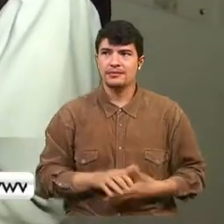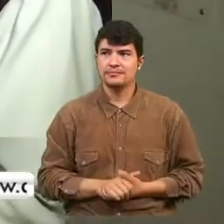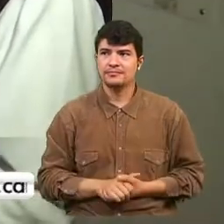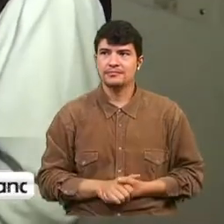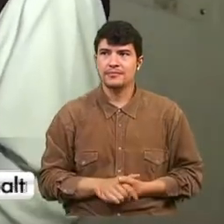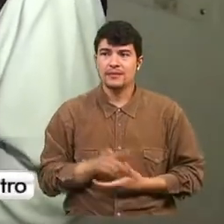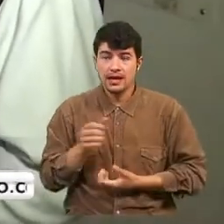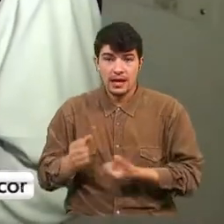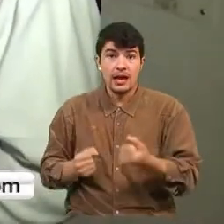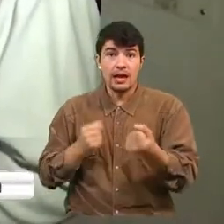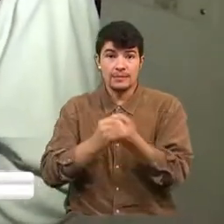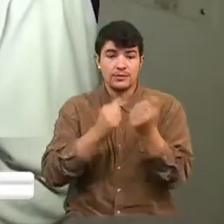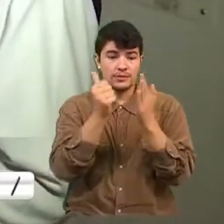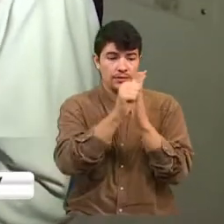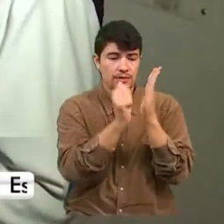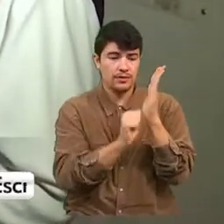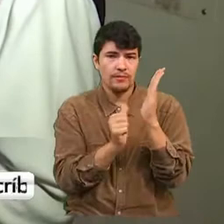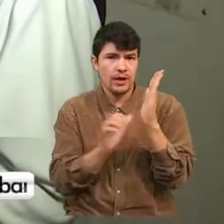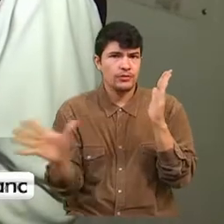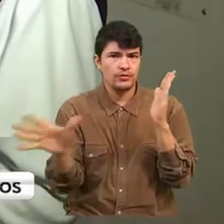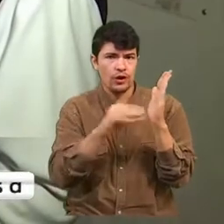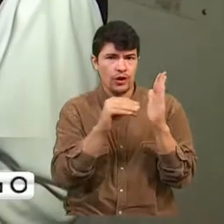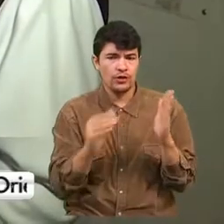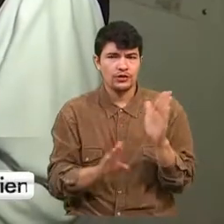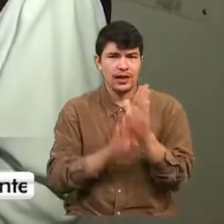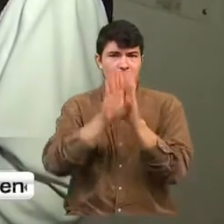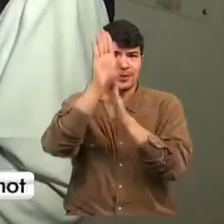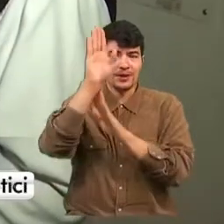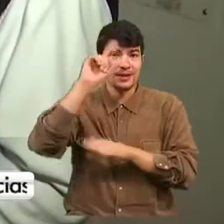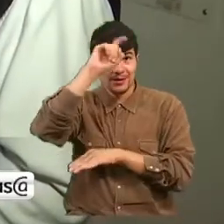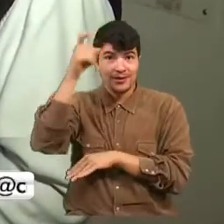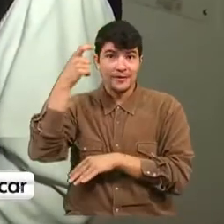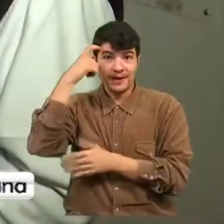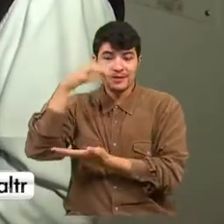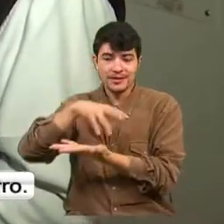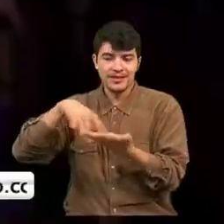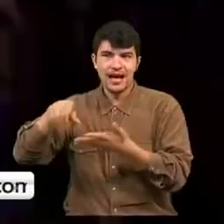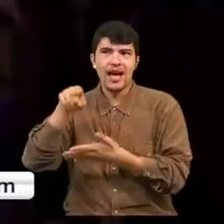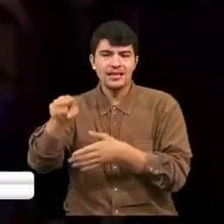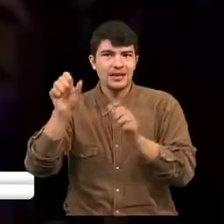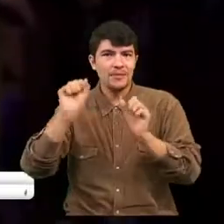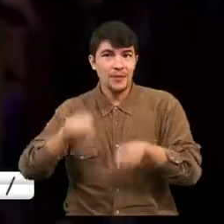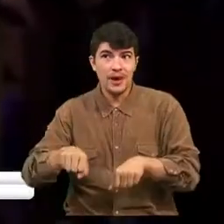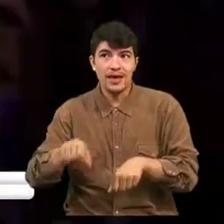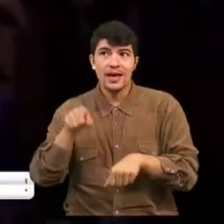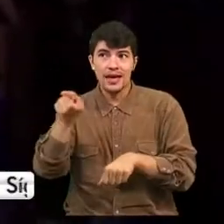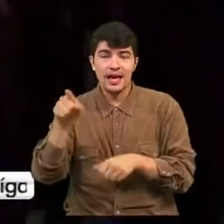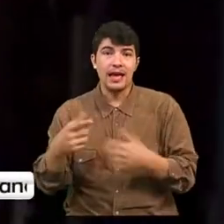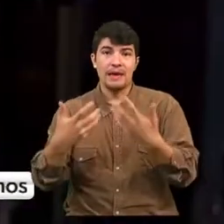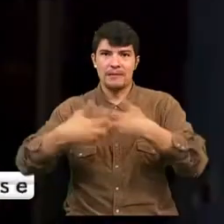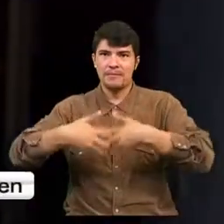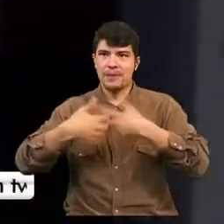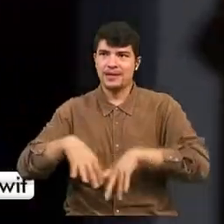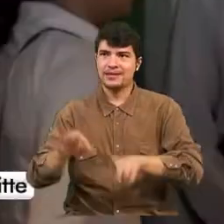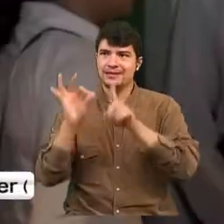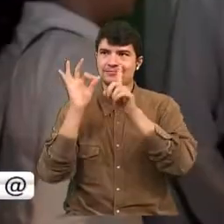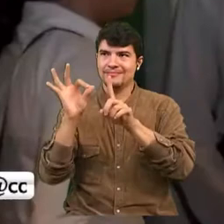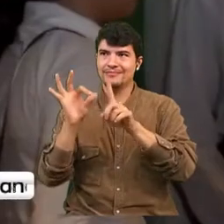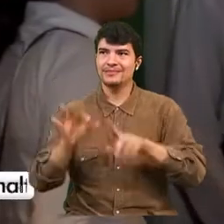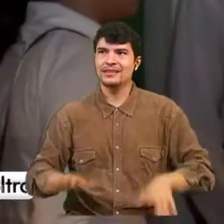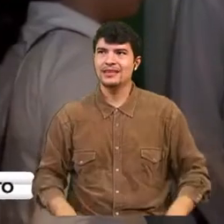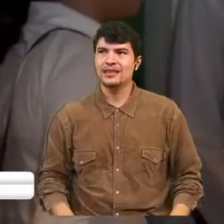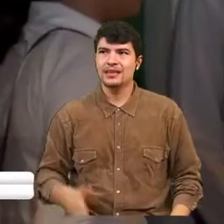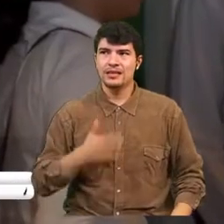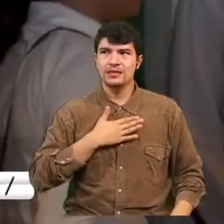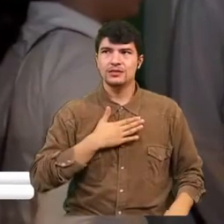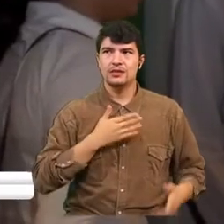Con el apoyo del programa Todos a Progresar del Gobierno de Santander, logró convertirse en empresaria. Yo